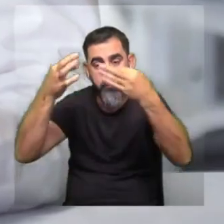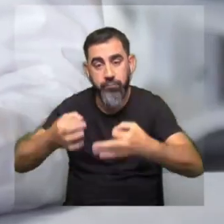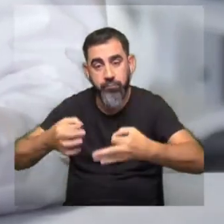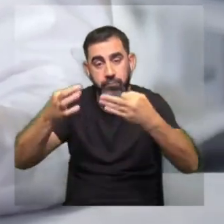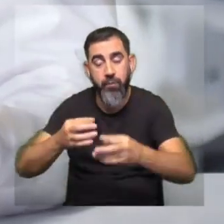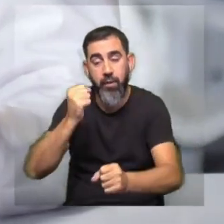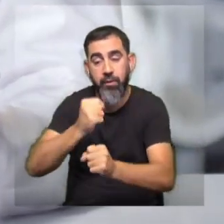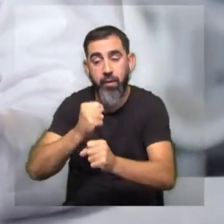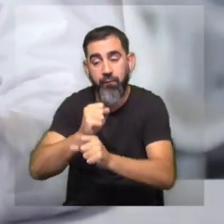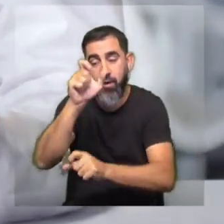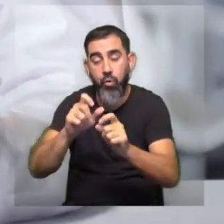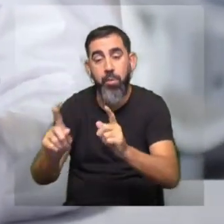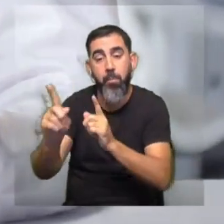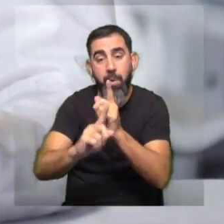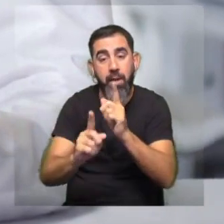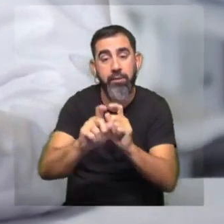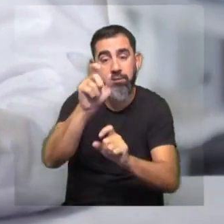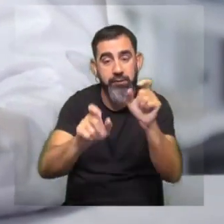a trabajadores y pacientes.